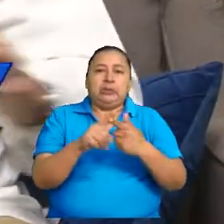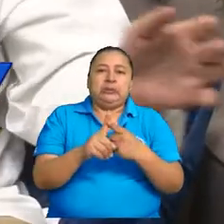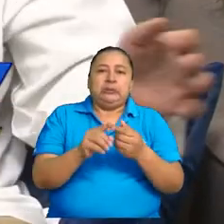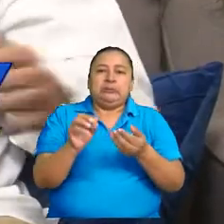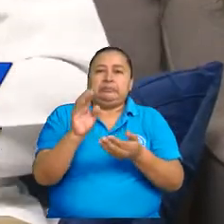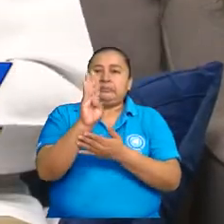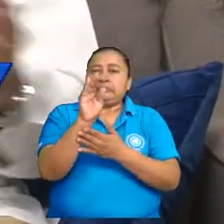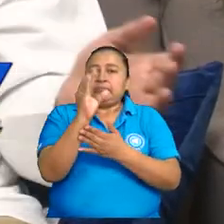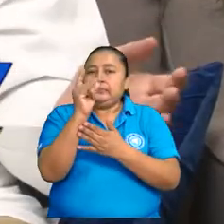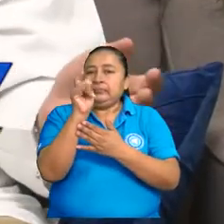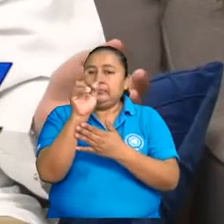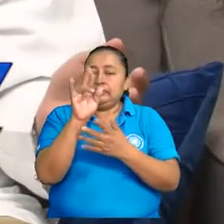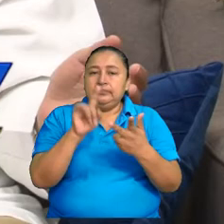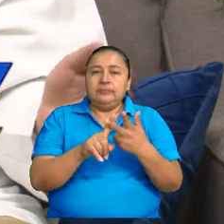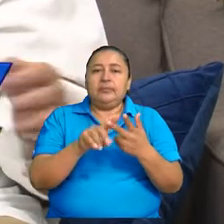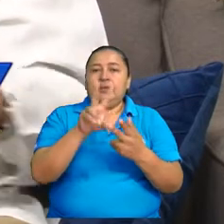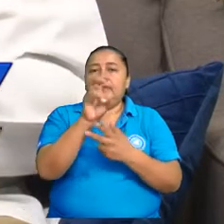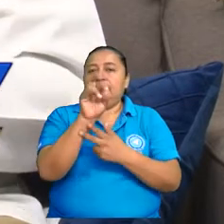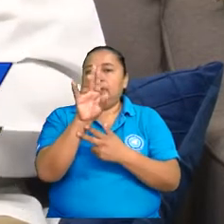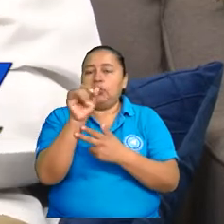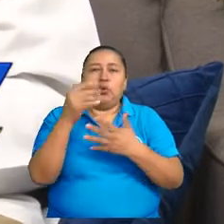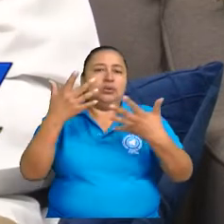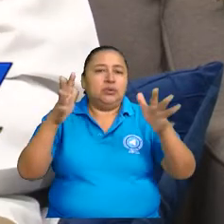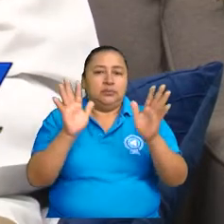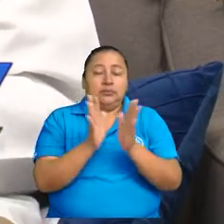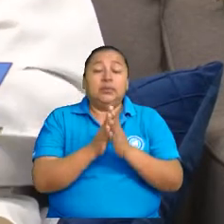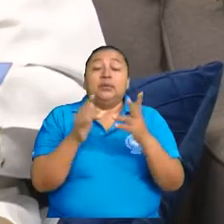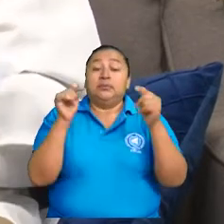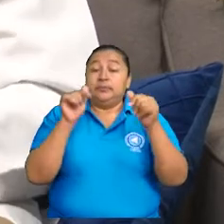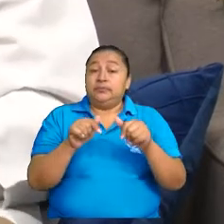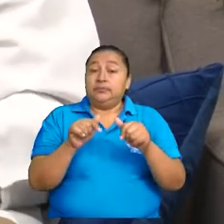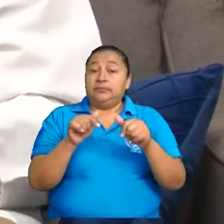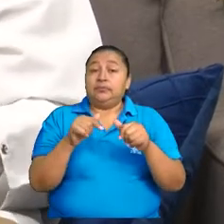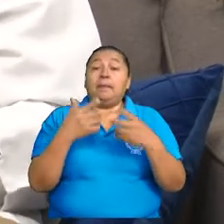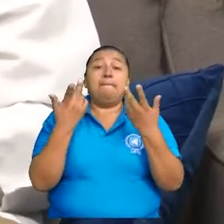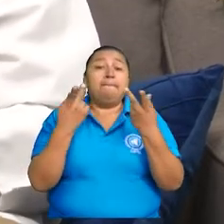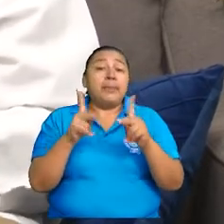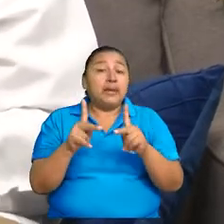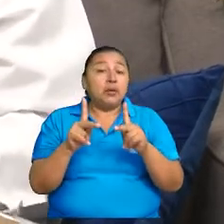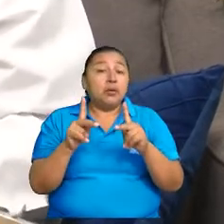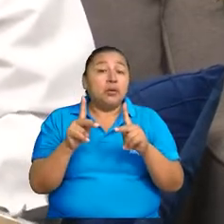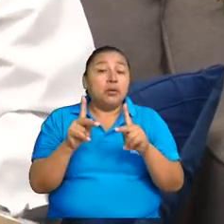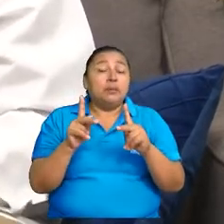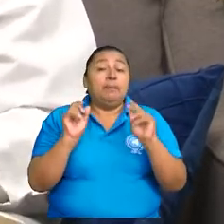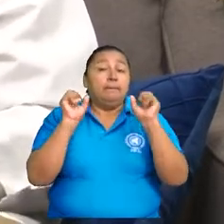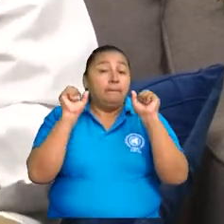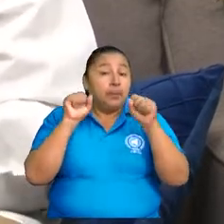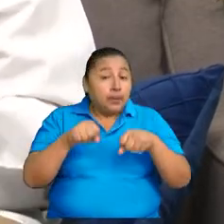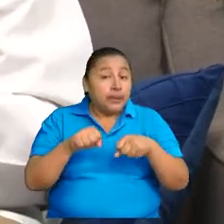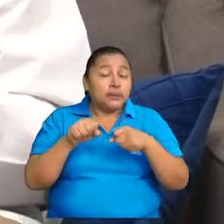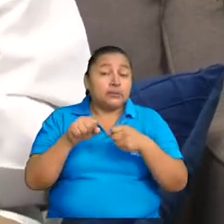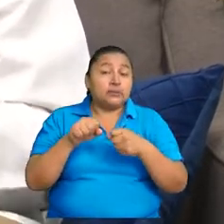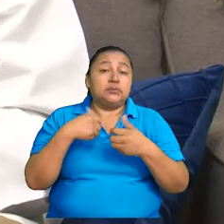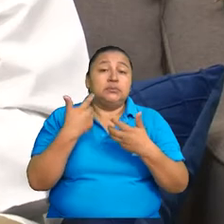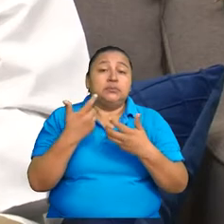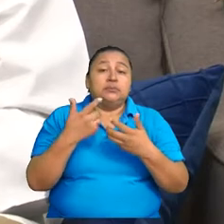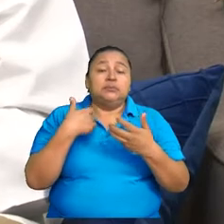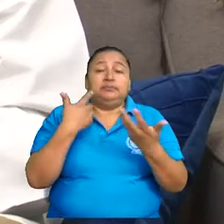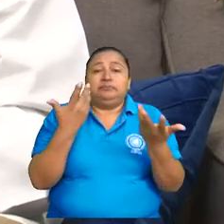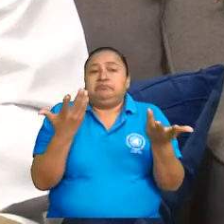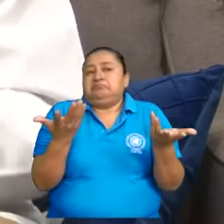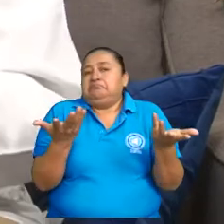bacterias, con virus y todo lo demás. Solo que las posibilidades de contaminarse con